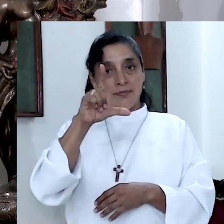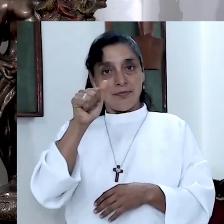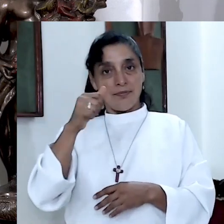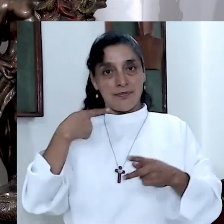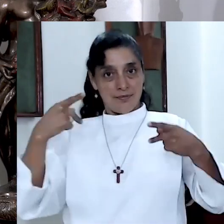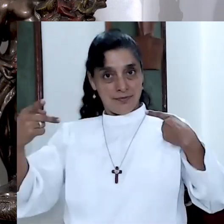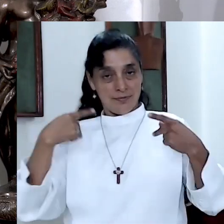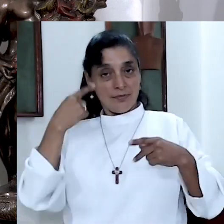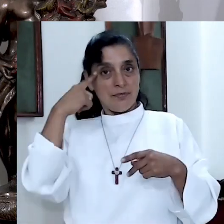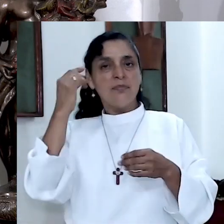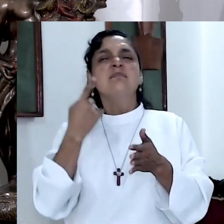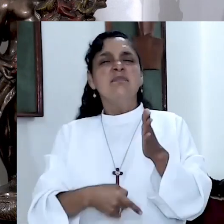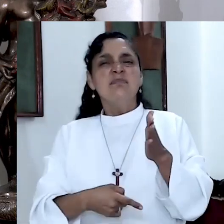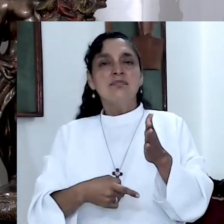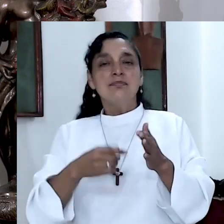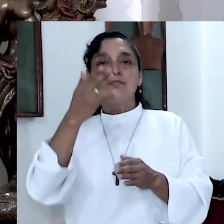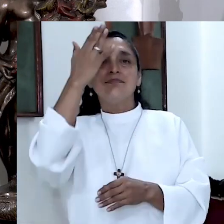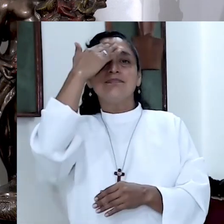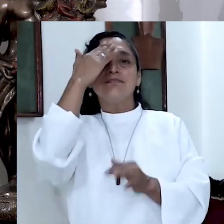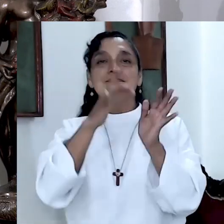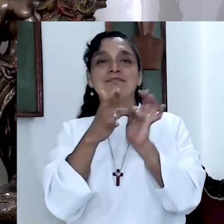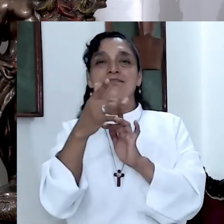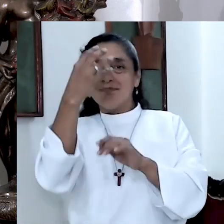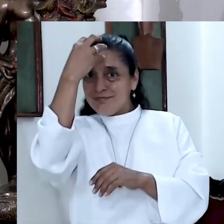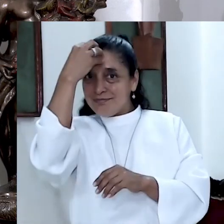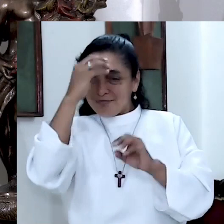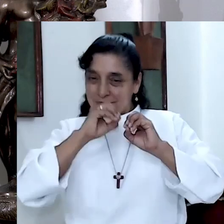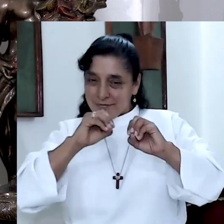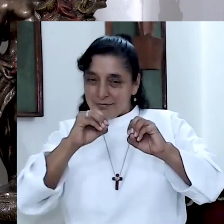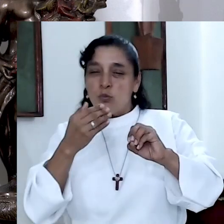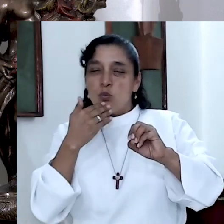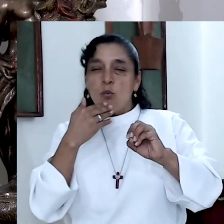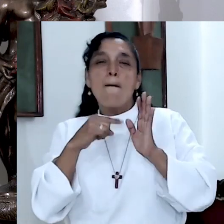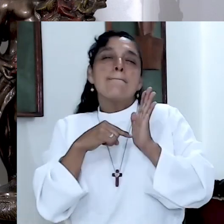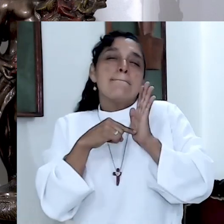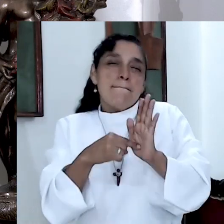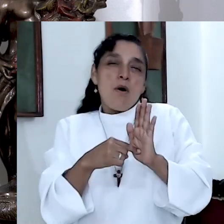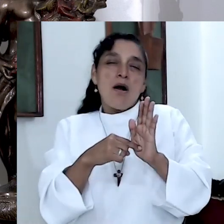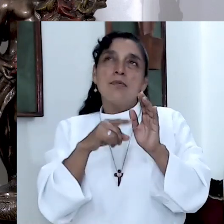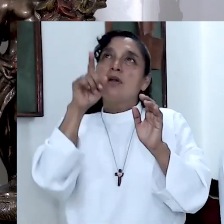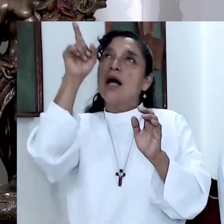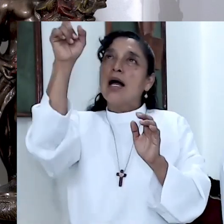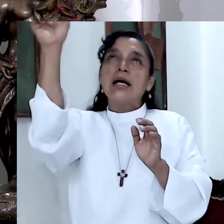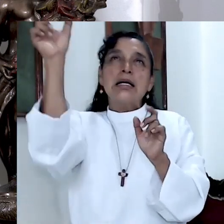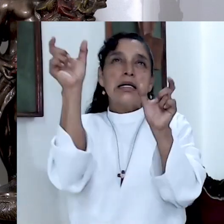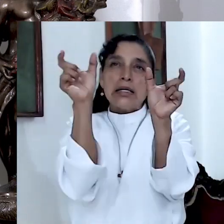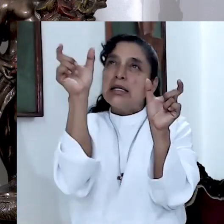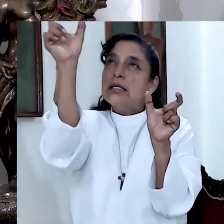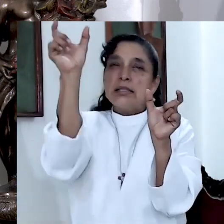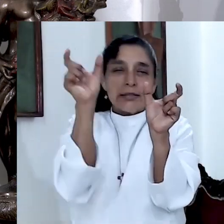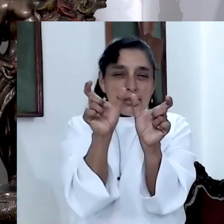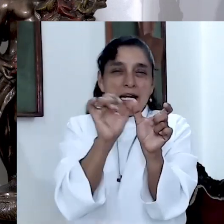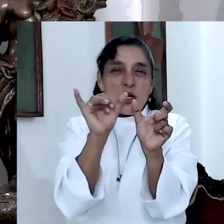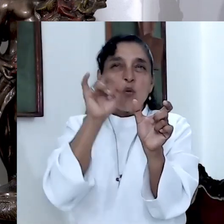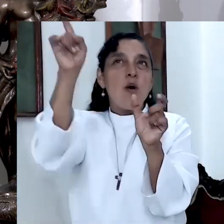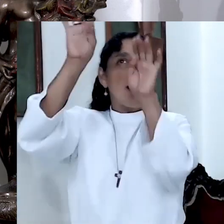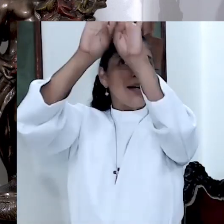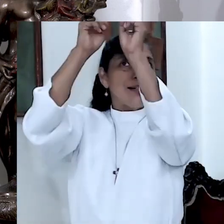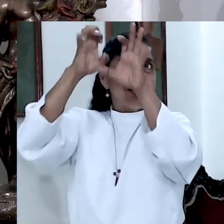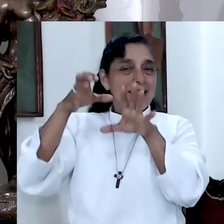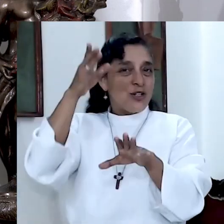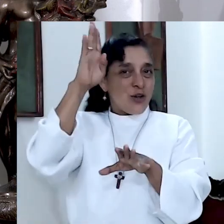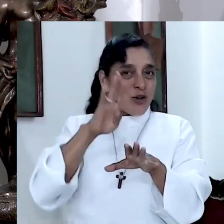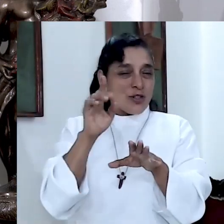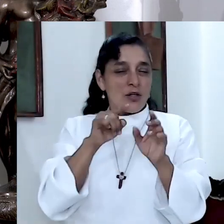el significado del reino de Dios. Y quisiera detenerme en la primera